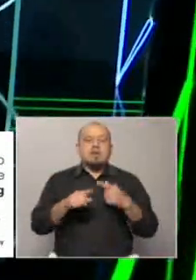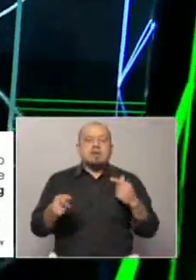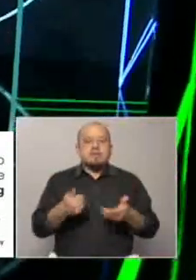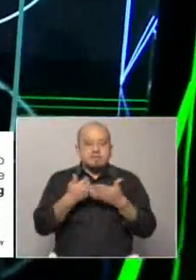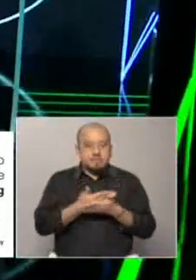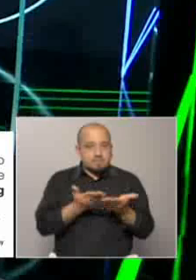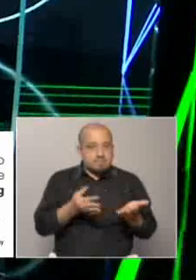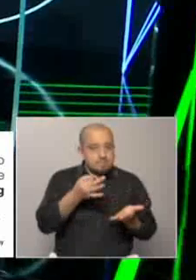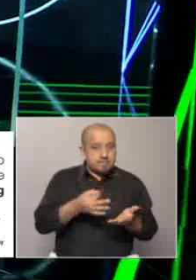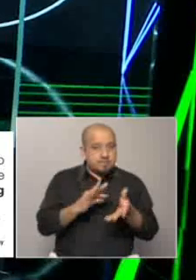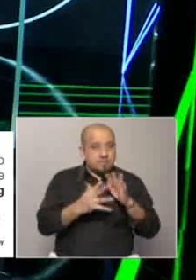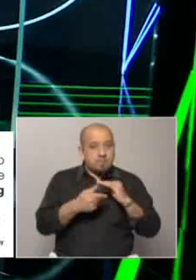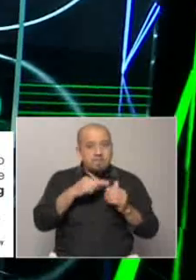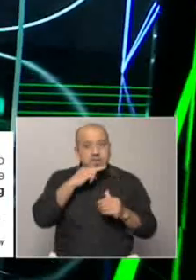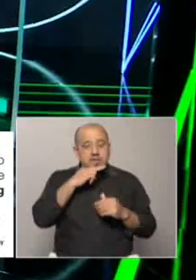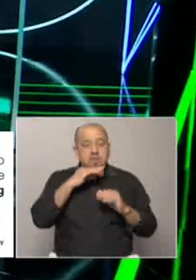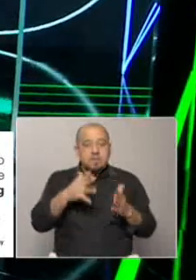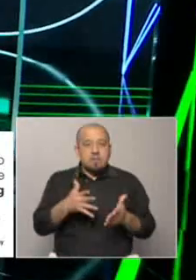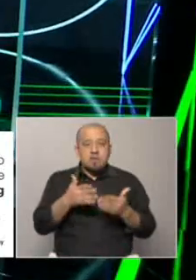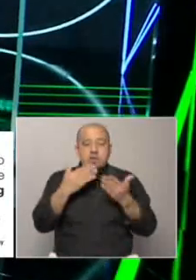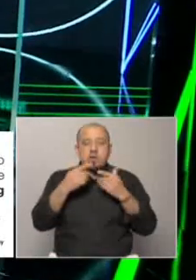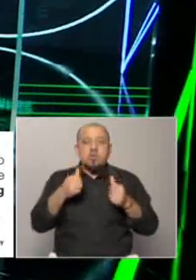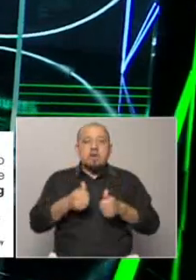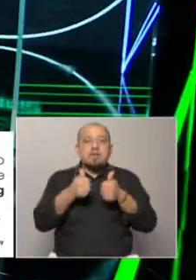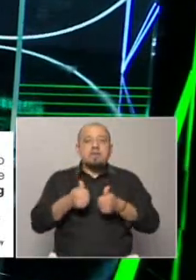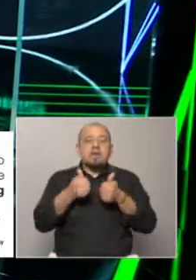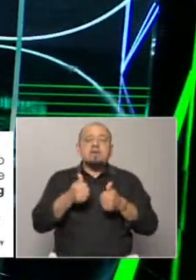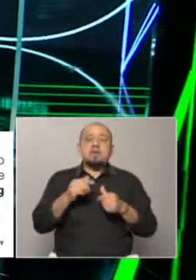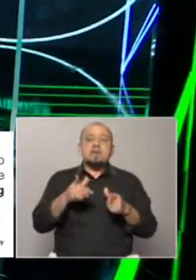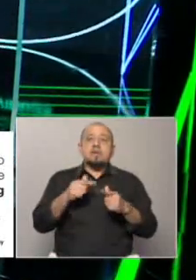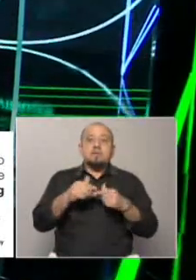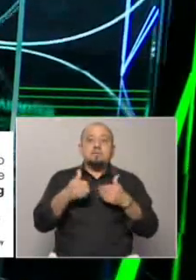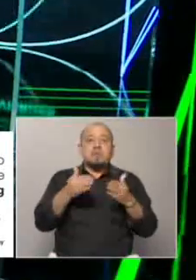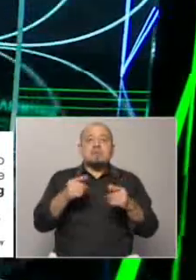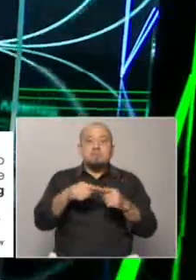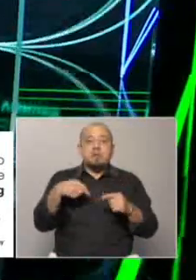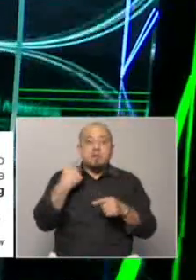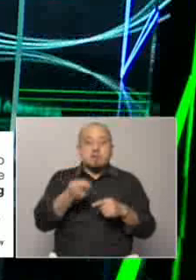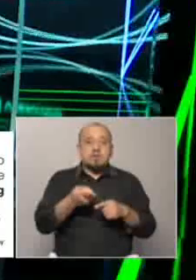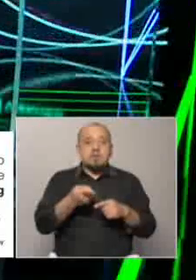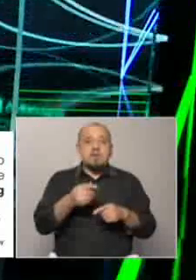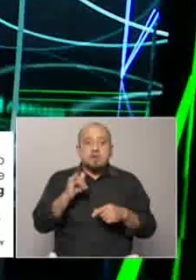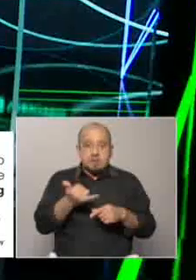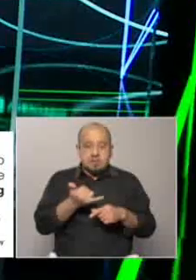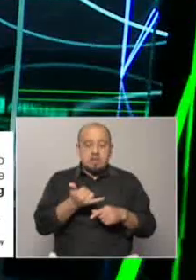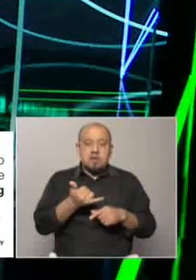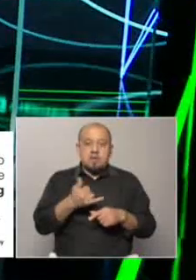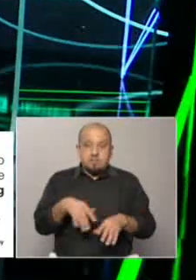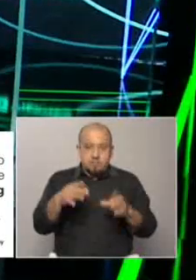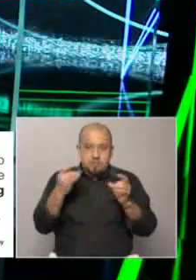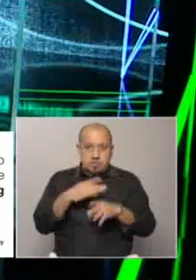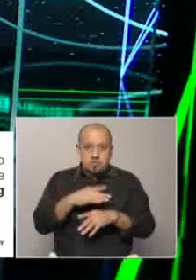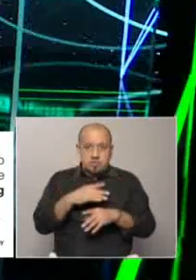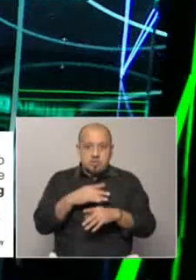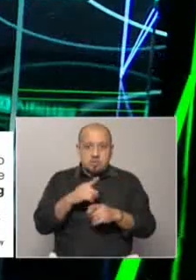De La Letra Chica, modo viernes, y vamos a empezar a comentar una actividad muy linda que arranca mañana, que ya estaba producida porque llegó...